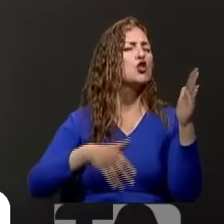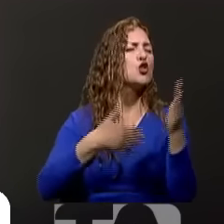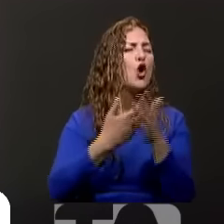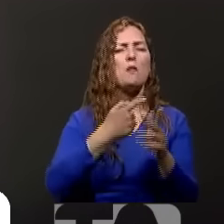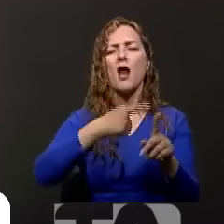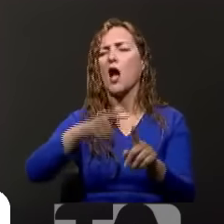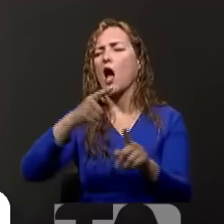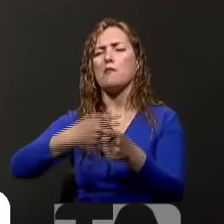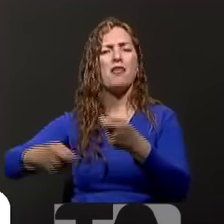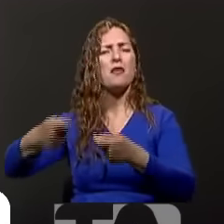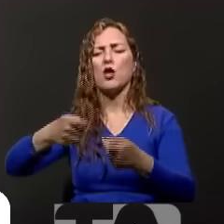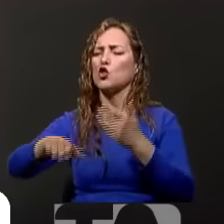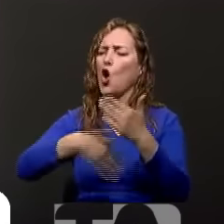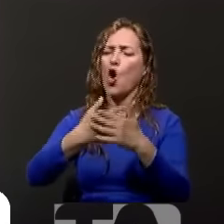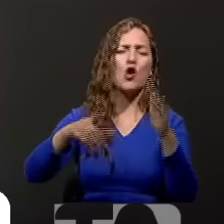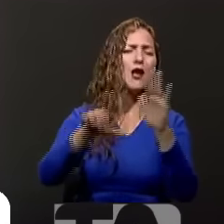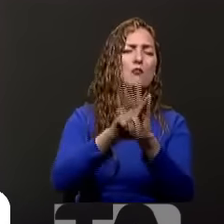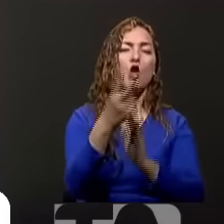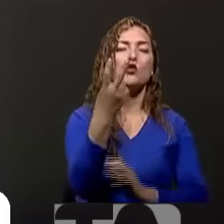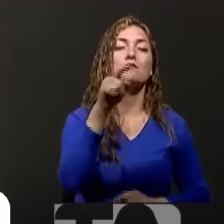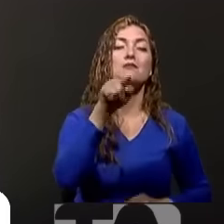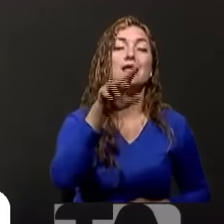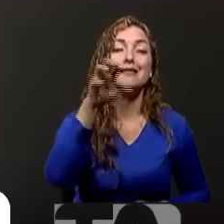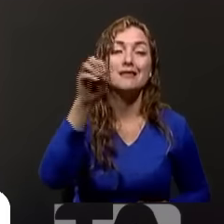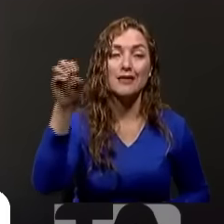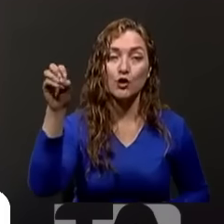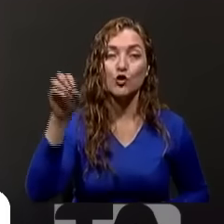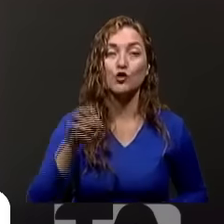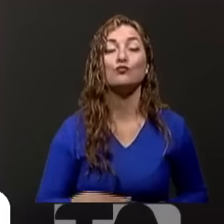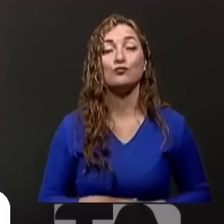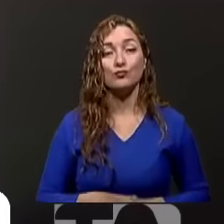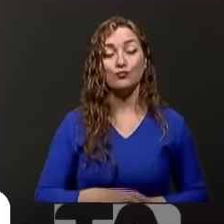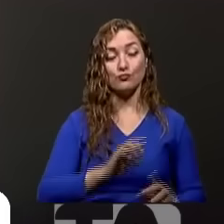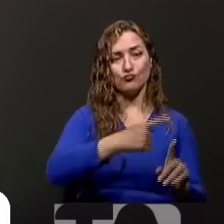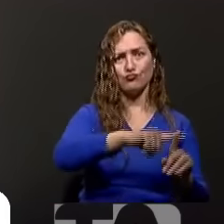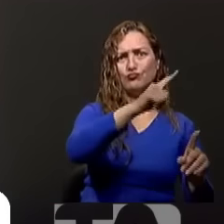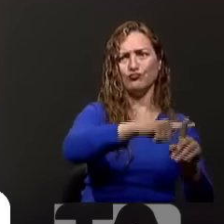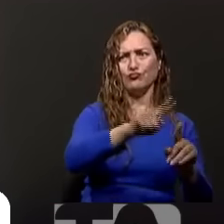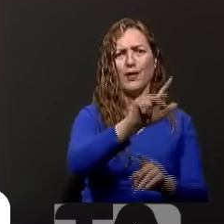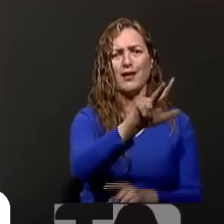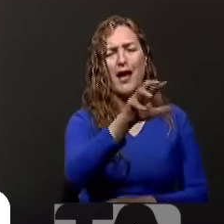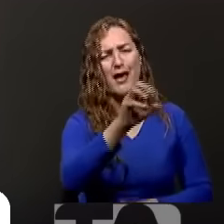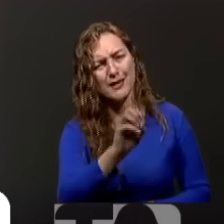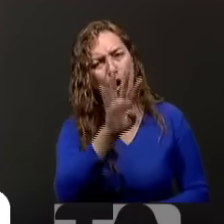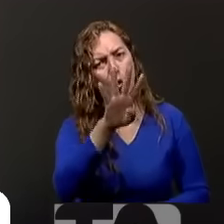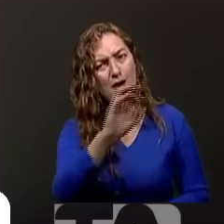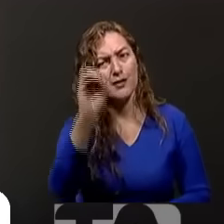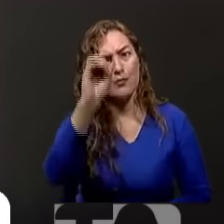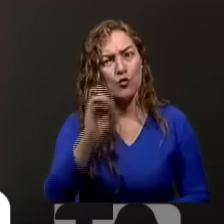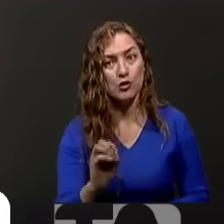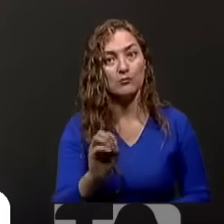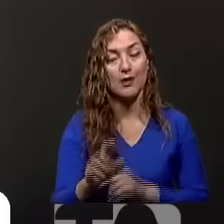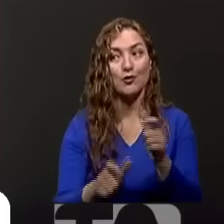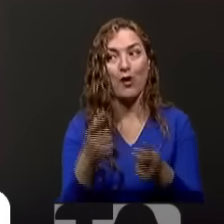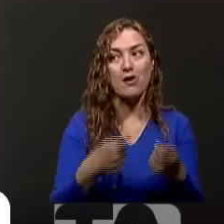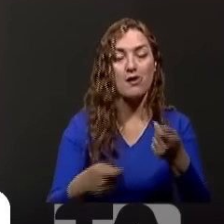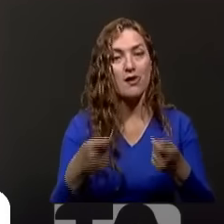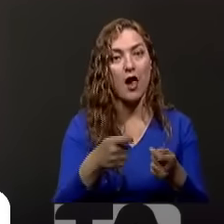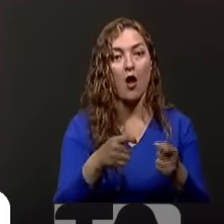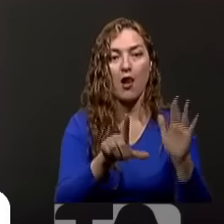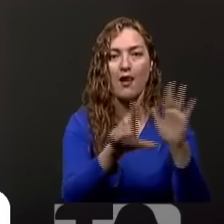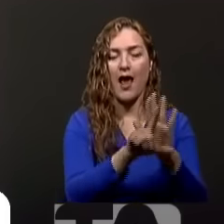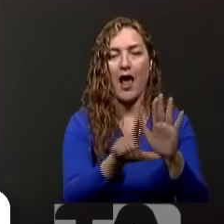adjudicar a todos los compañeros, a los 12.500 comerciantes. En cada mercado hay el 30-40% que son